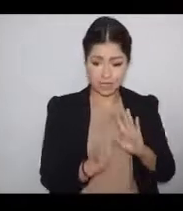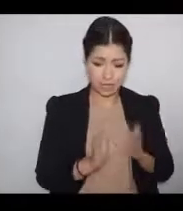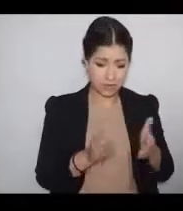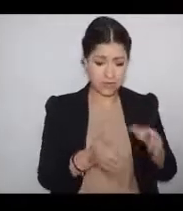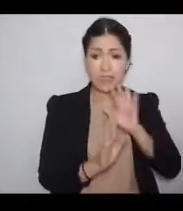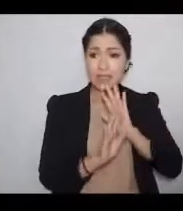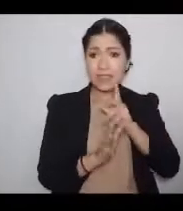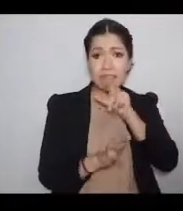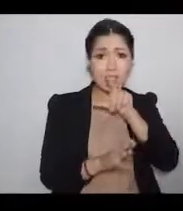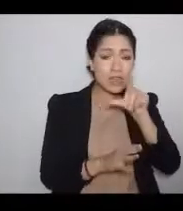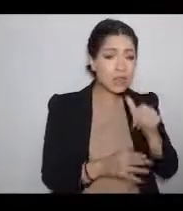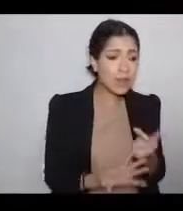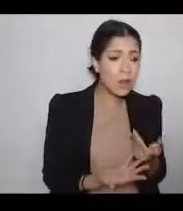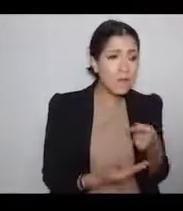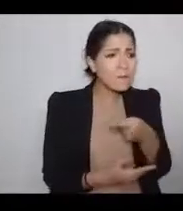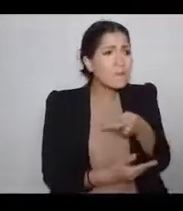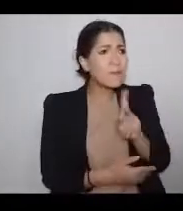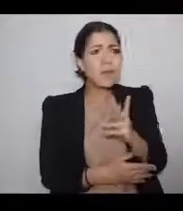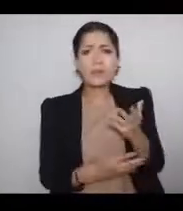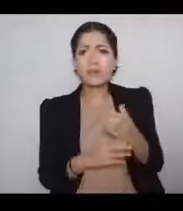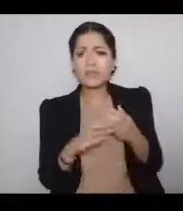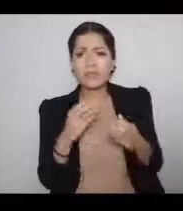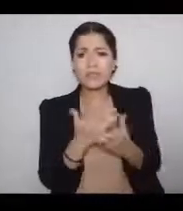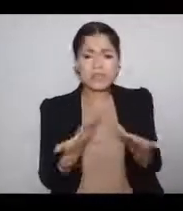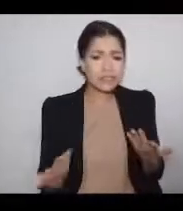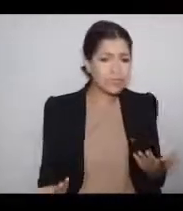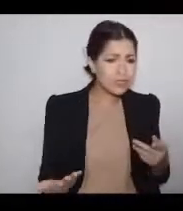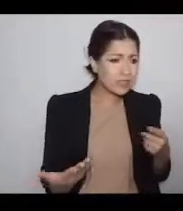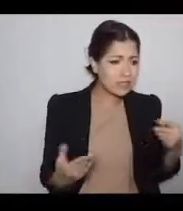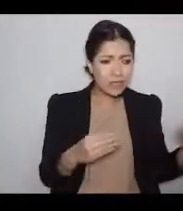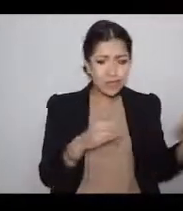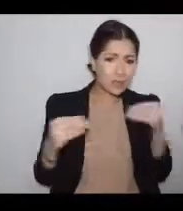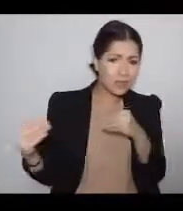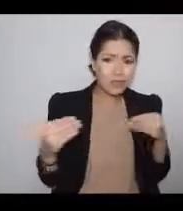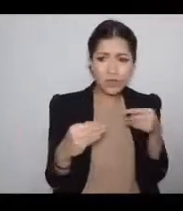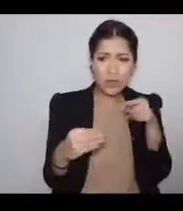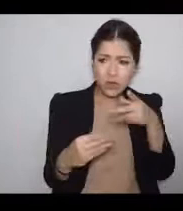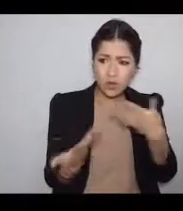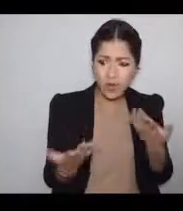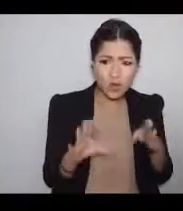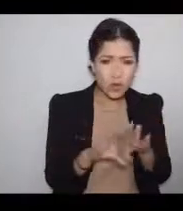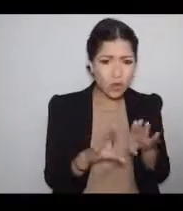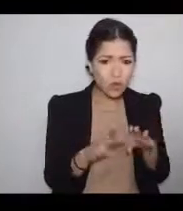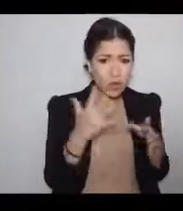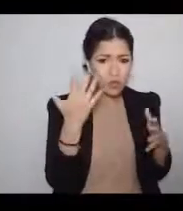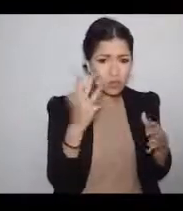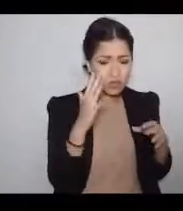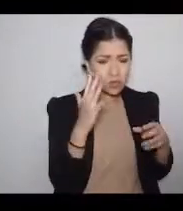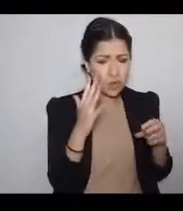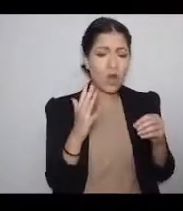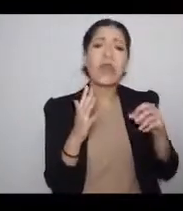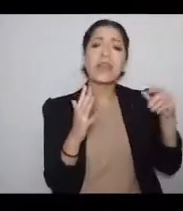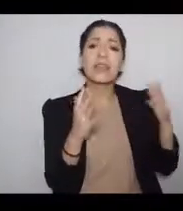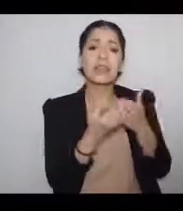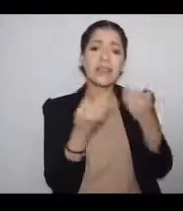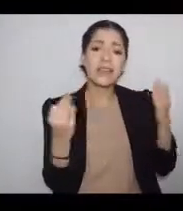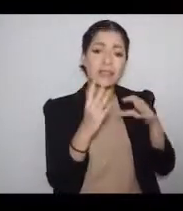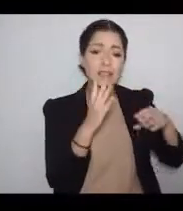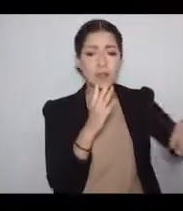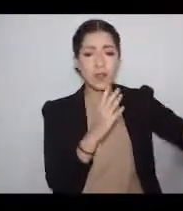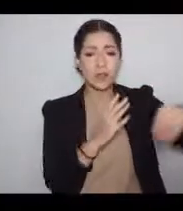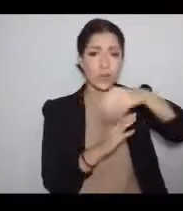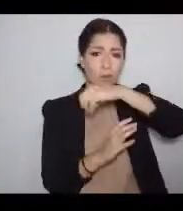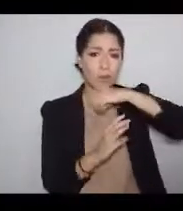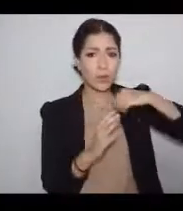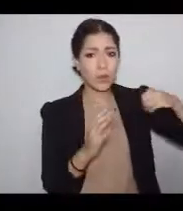tiene una causa. ¡Nosotros no la tenemos! ¡Esa es la prueba de que la Tierra gira alrededor del Sol! ¡No podemos ser el centro de